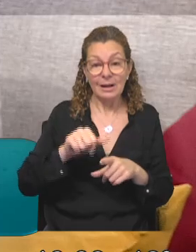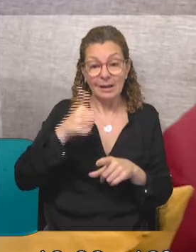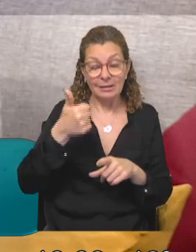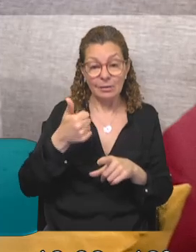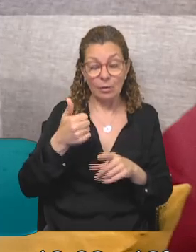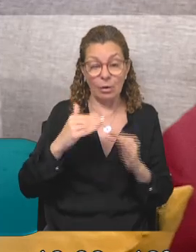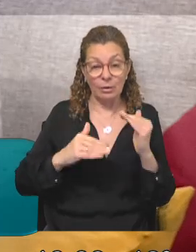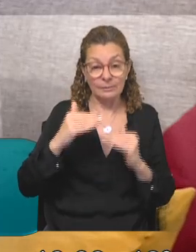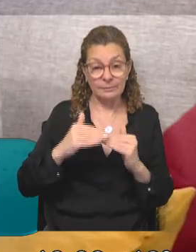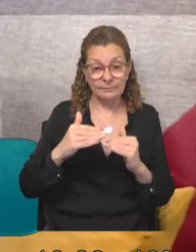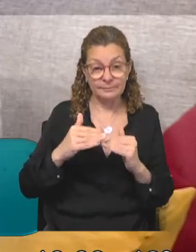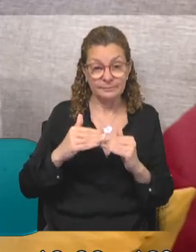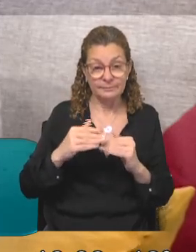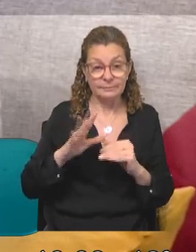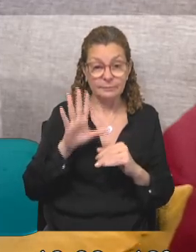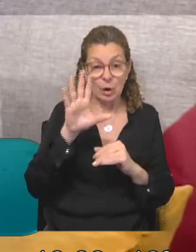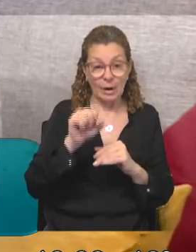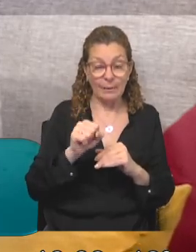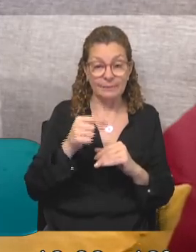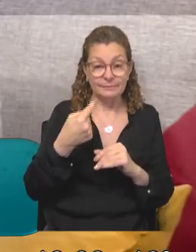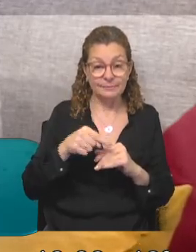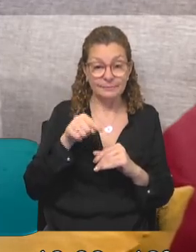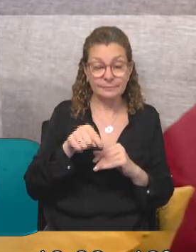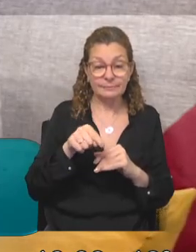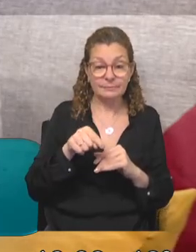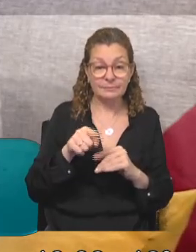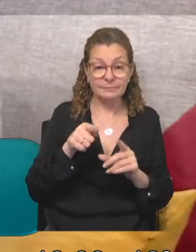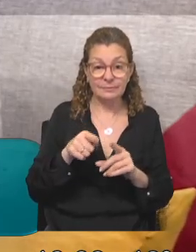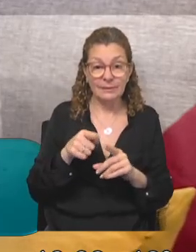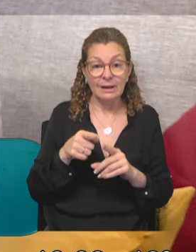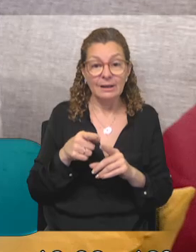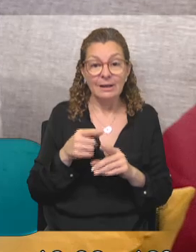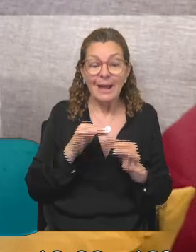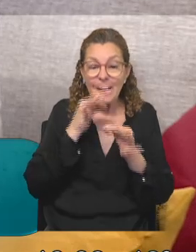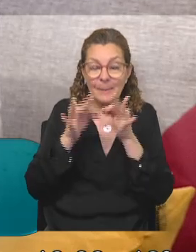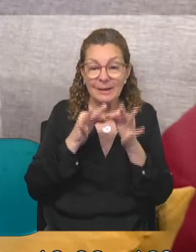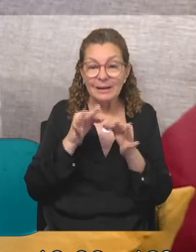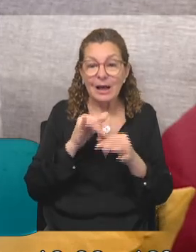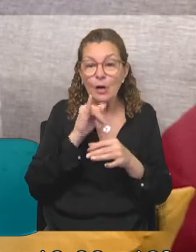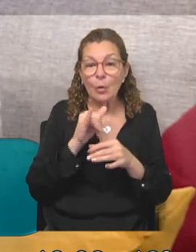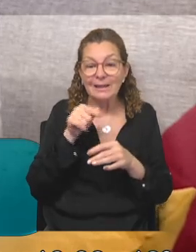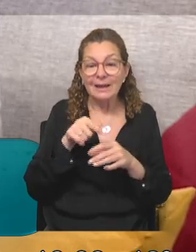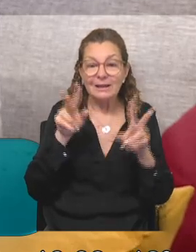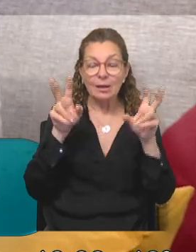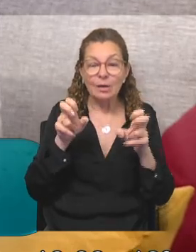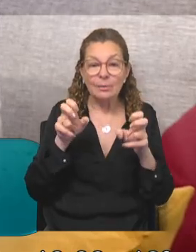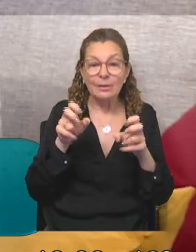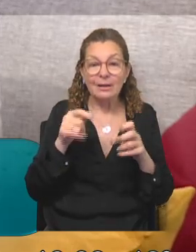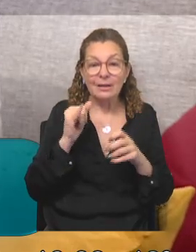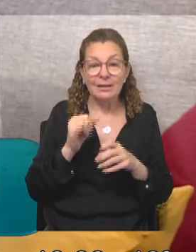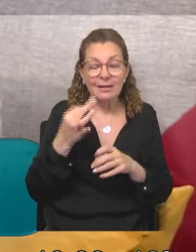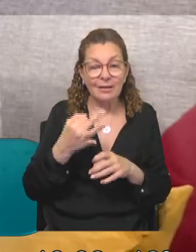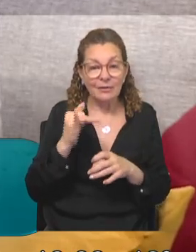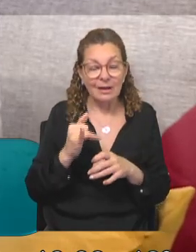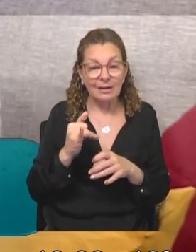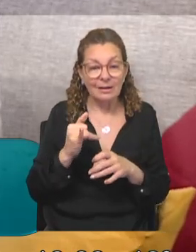en comparación con lo que realmente lograban. Entonces ellas ahí, bueno, explican o encuentran este término que, si bien,